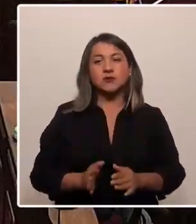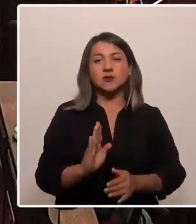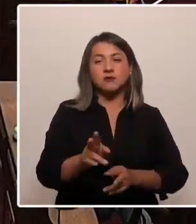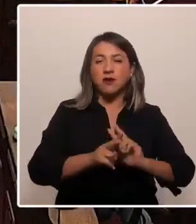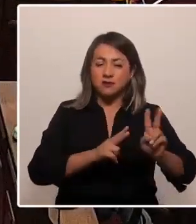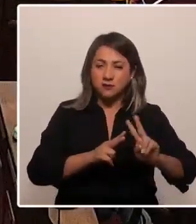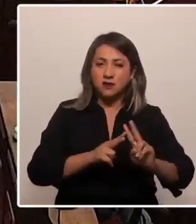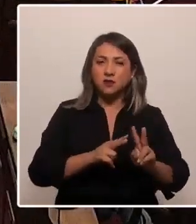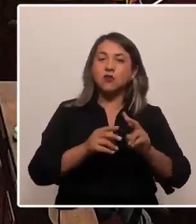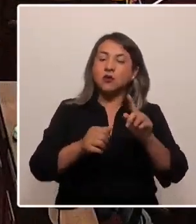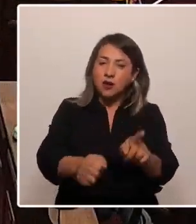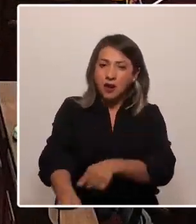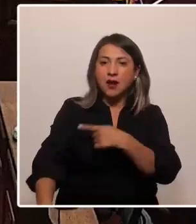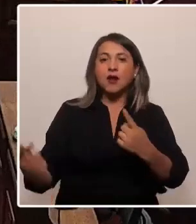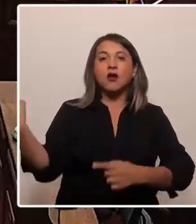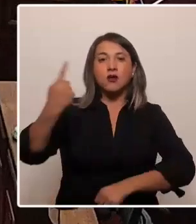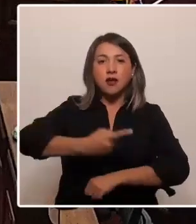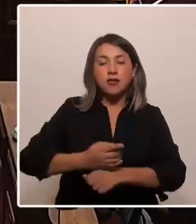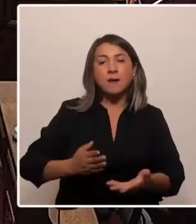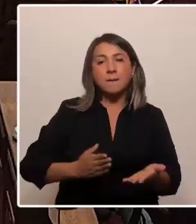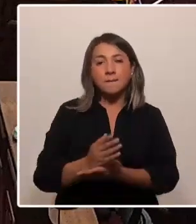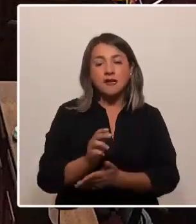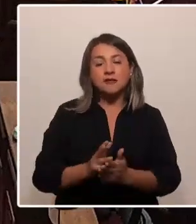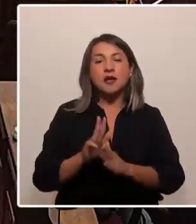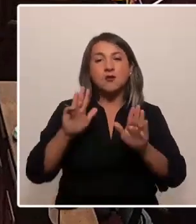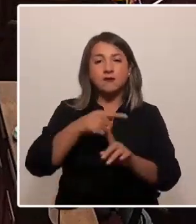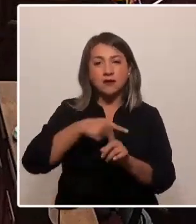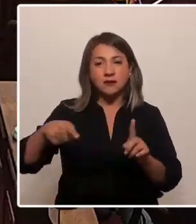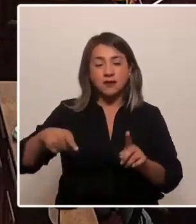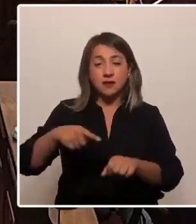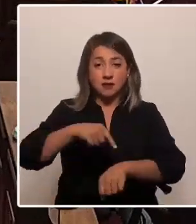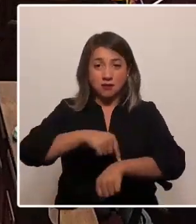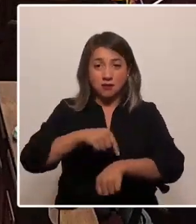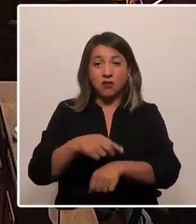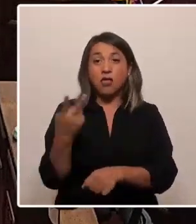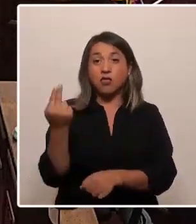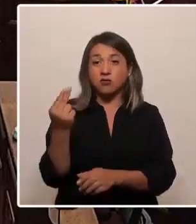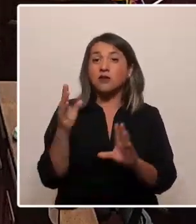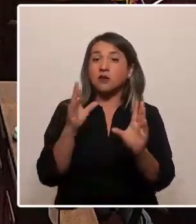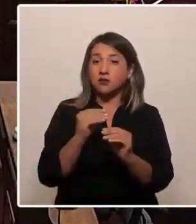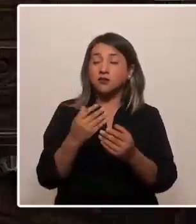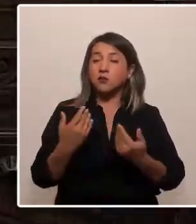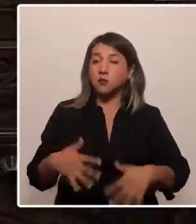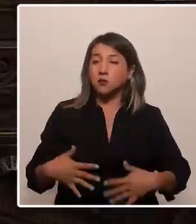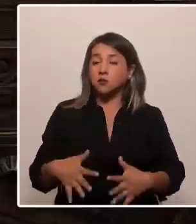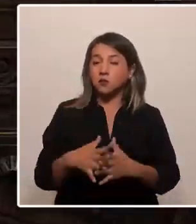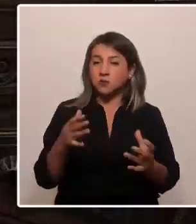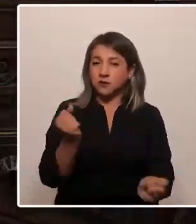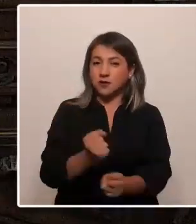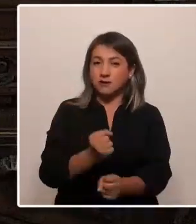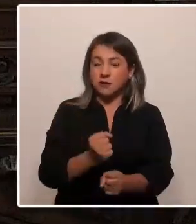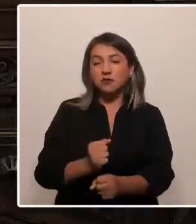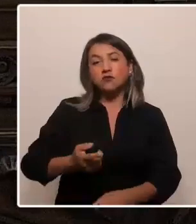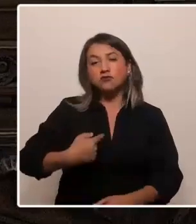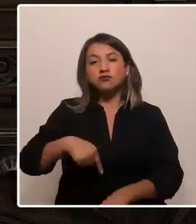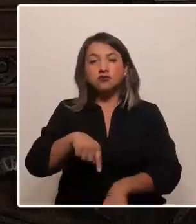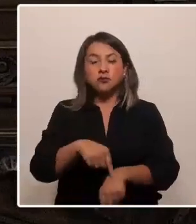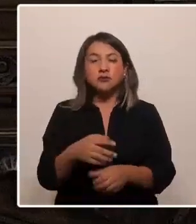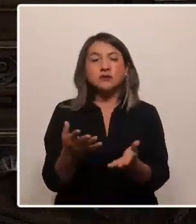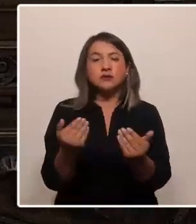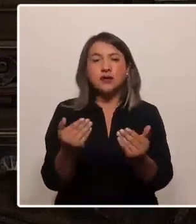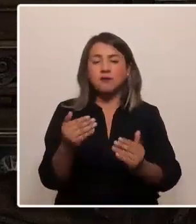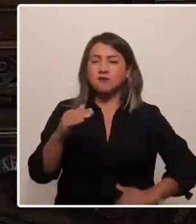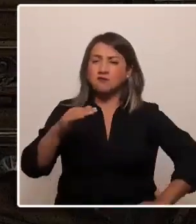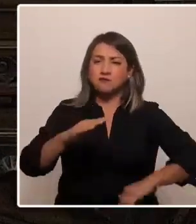con extensas jornadas que parten a las 9:30 y terminan pasadas las 12 de la noche. Estamos en momentos que requieren de la